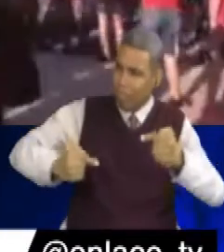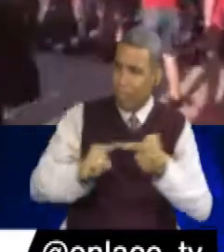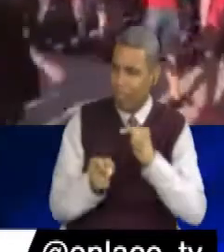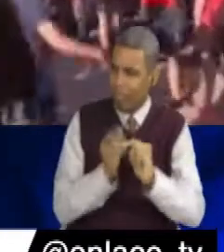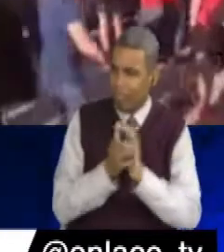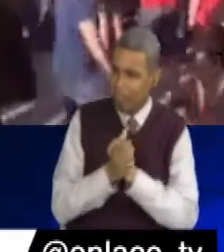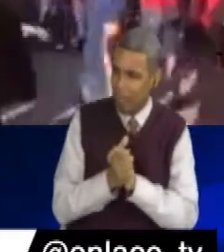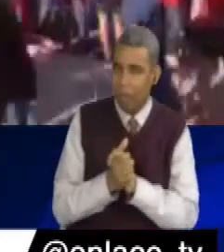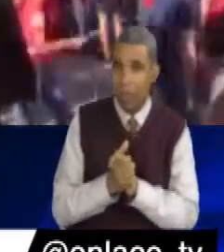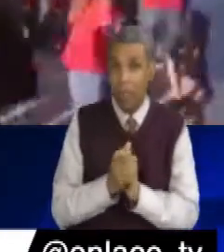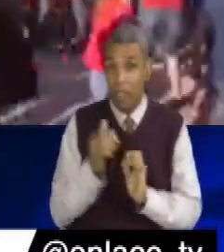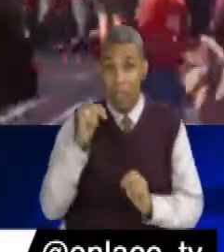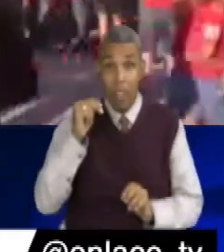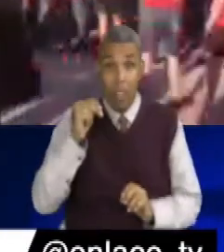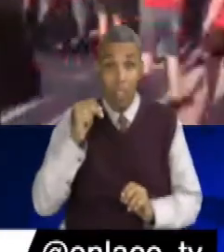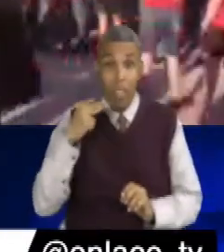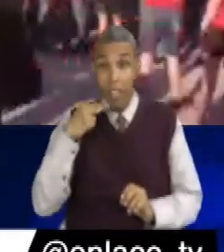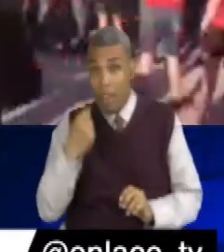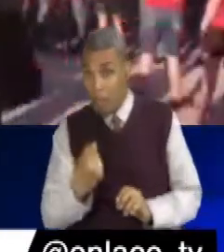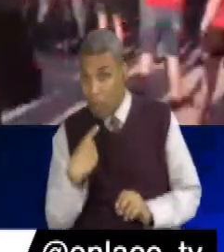Neila.